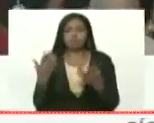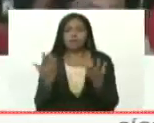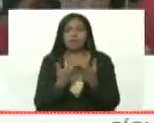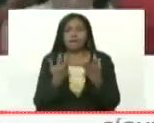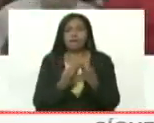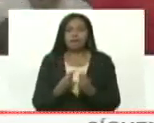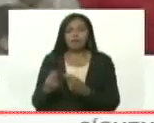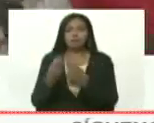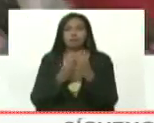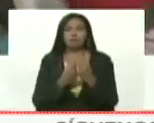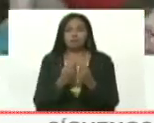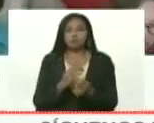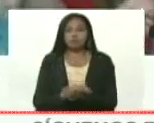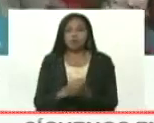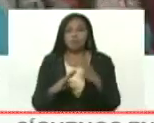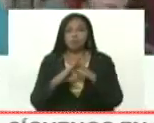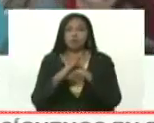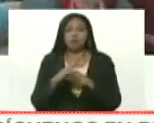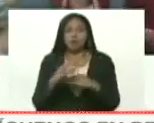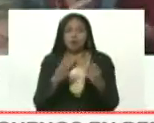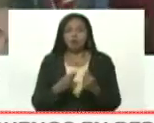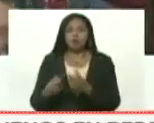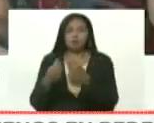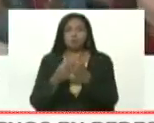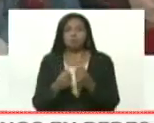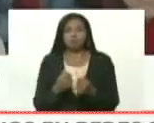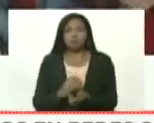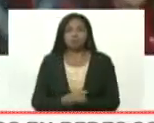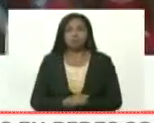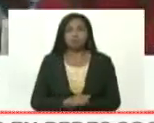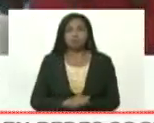económica, a un bloqueo económico.